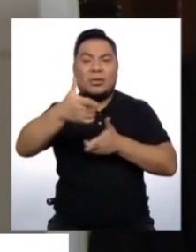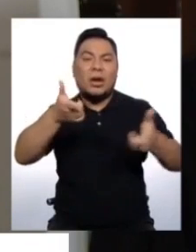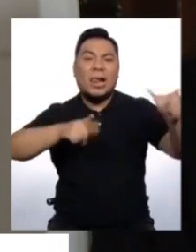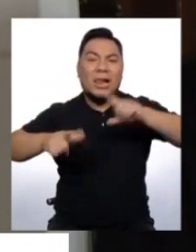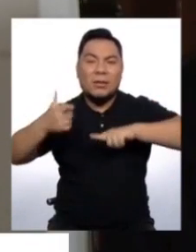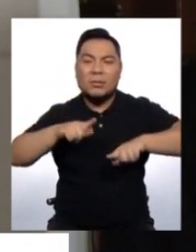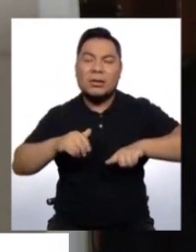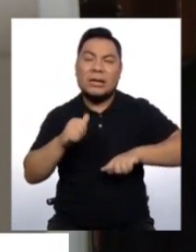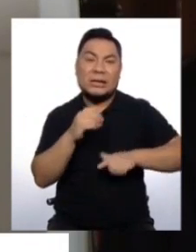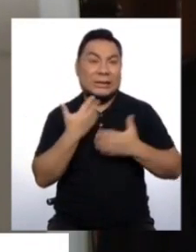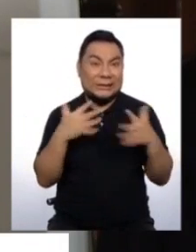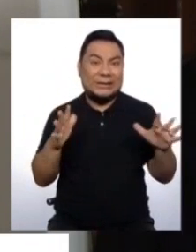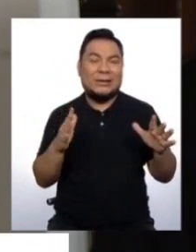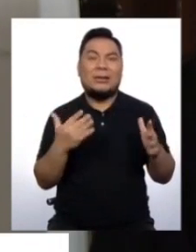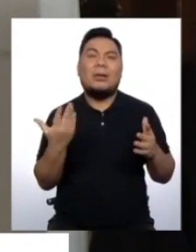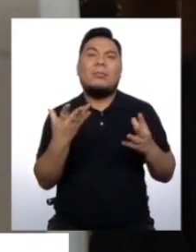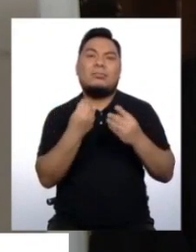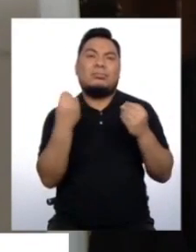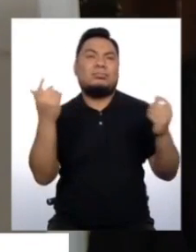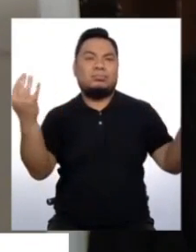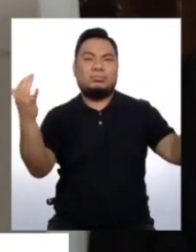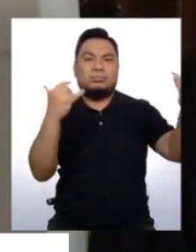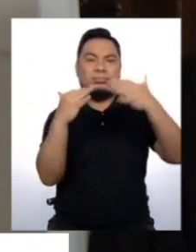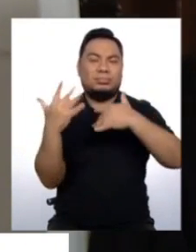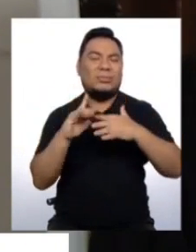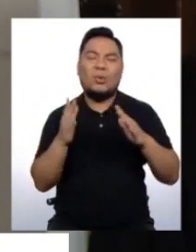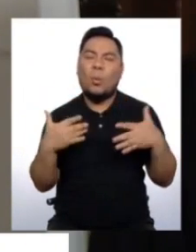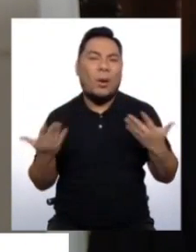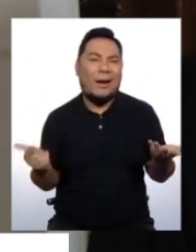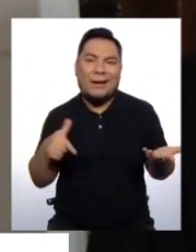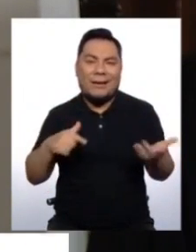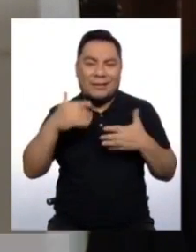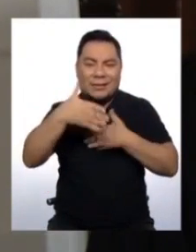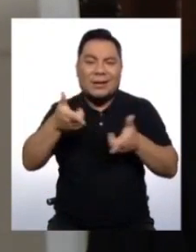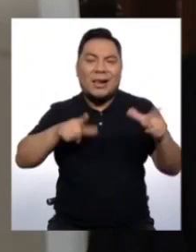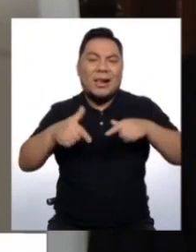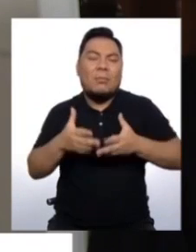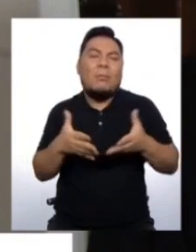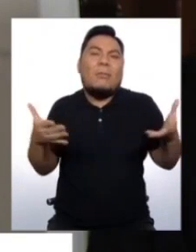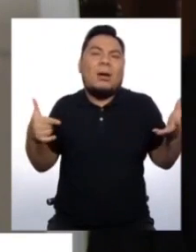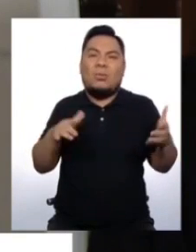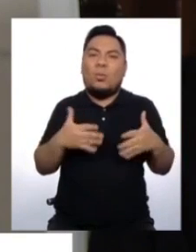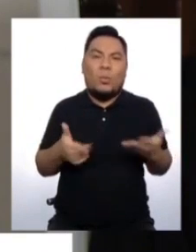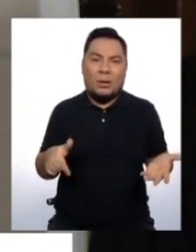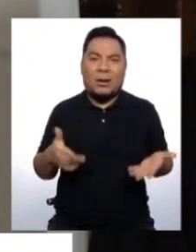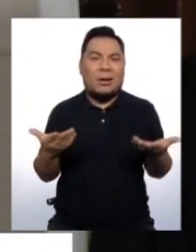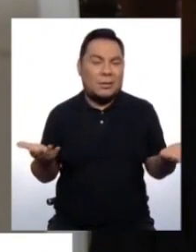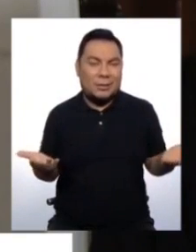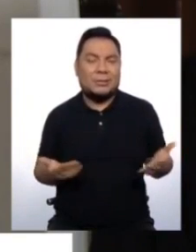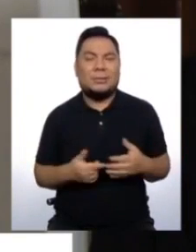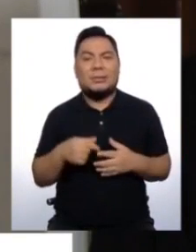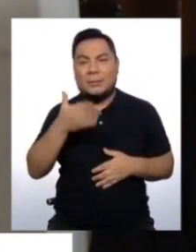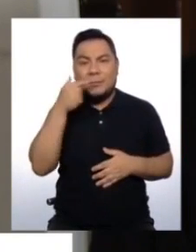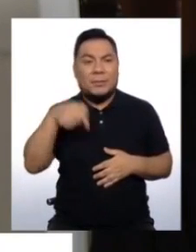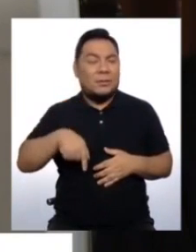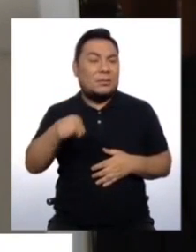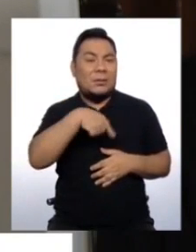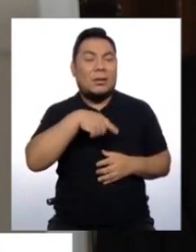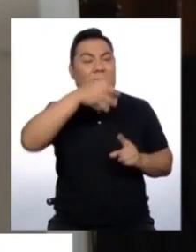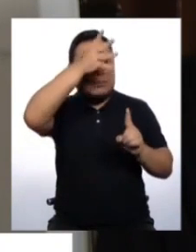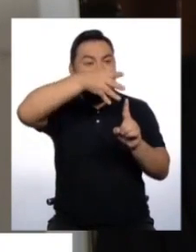laboratoriales para soportar una movilización de esas dimensiones. La prueba serológica, siendo